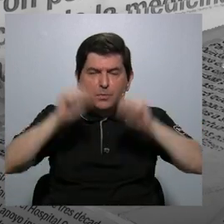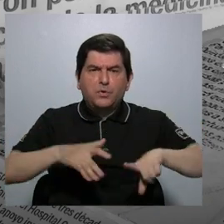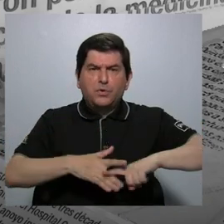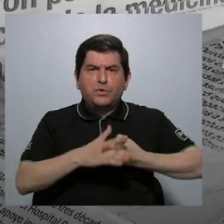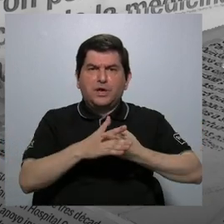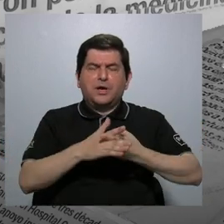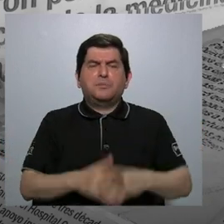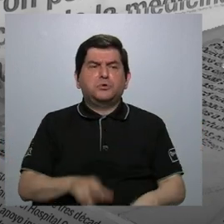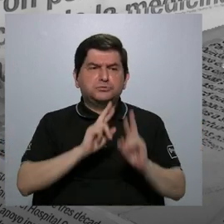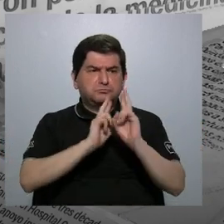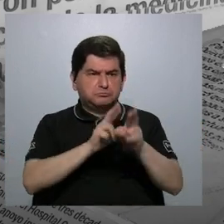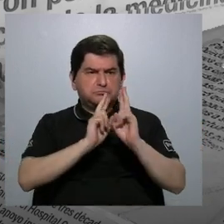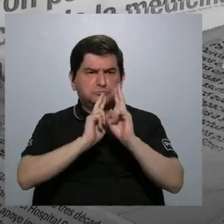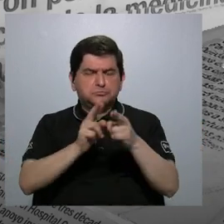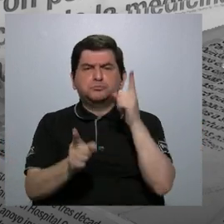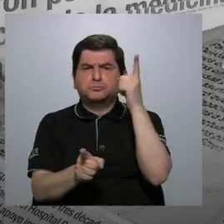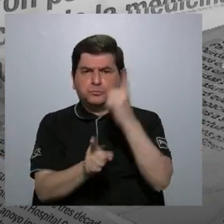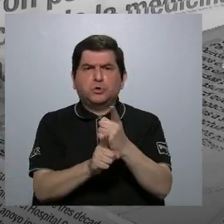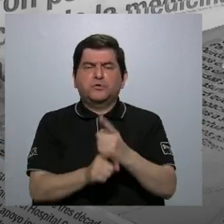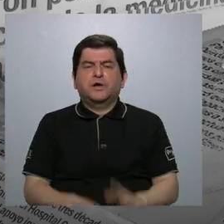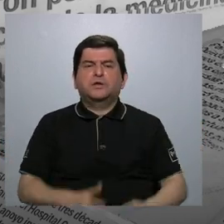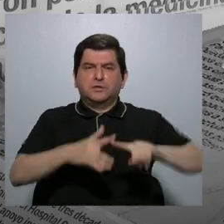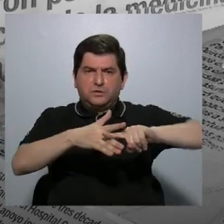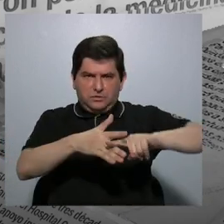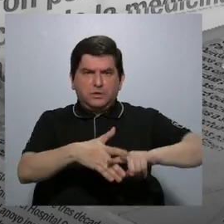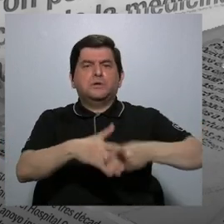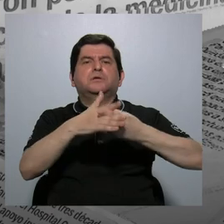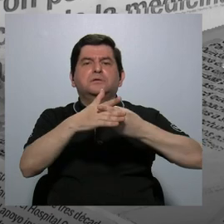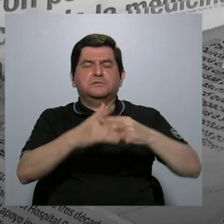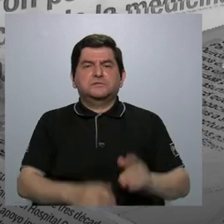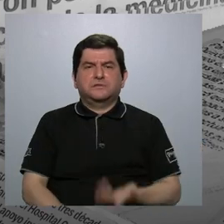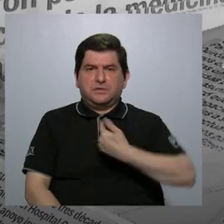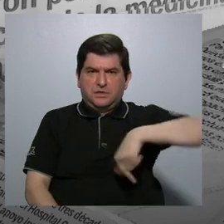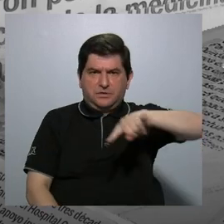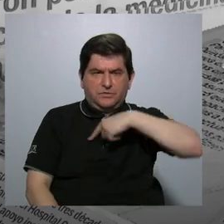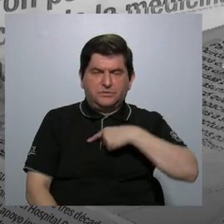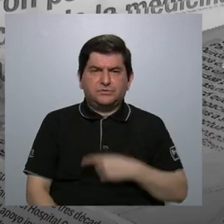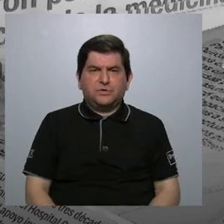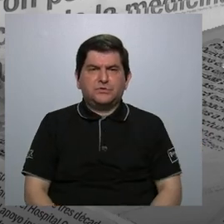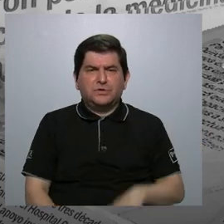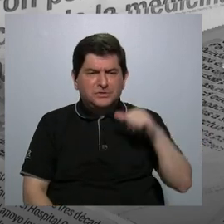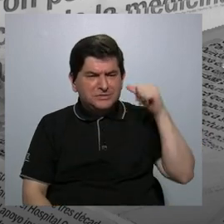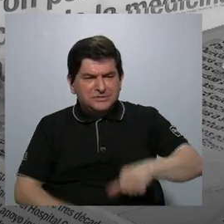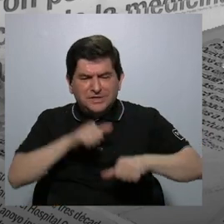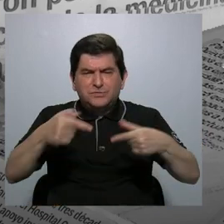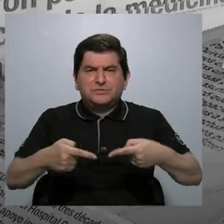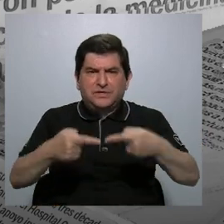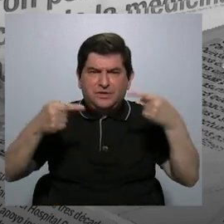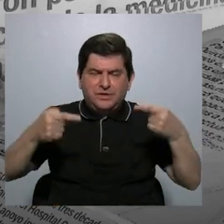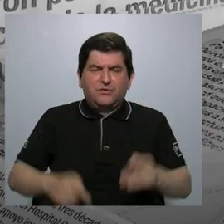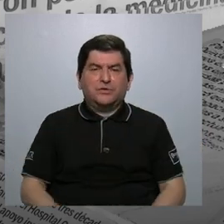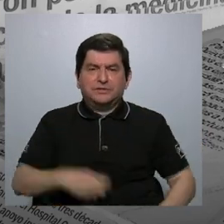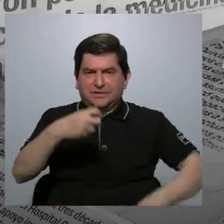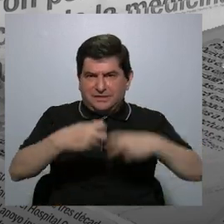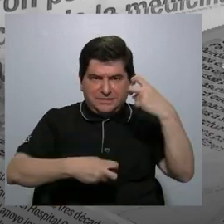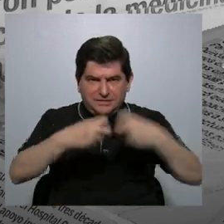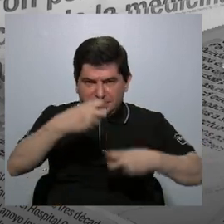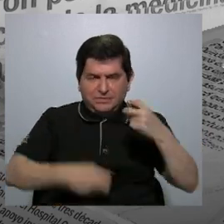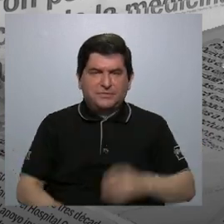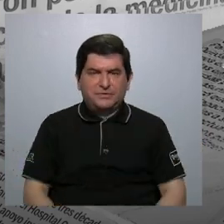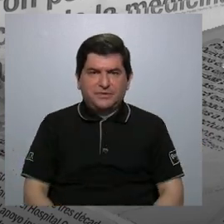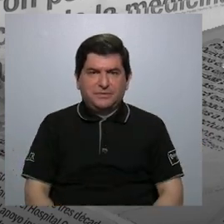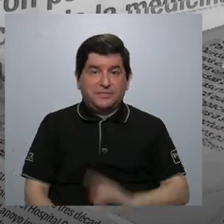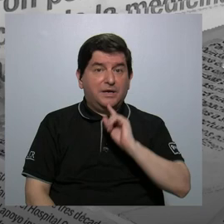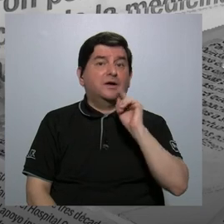empezar a generar respuestas adecuadas para empezar a paliar y combatir de alguna manera esta problemática que,